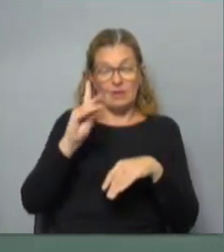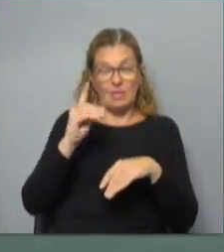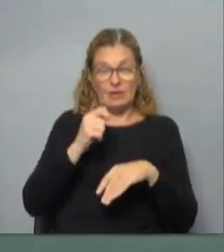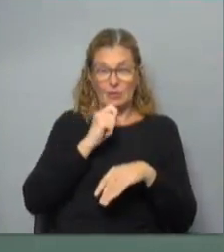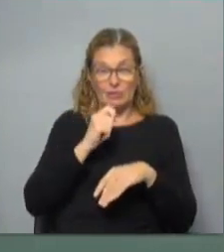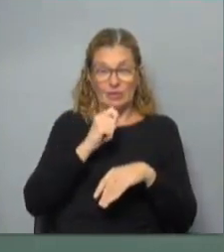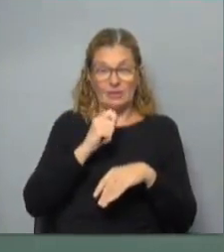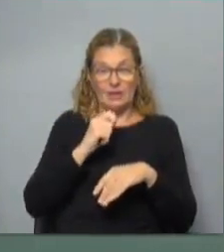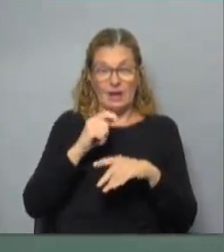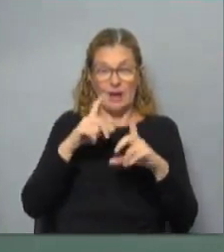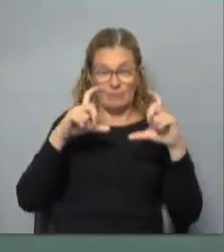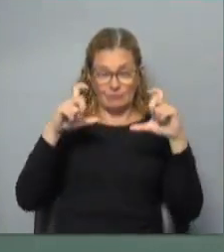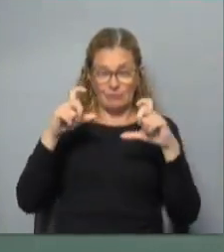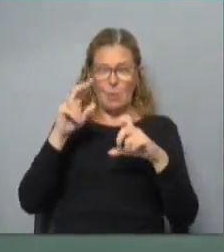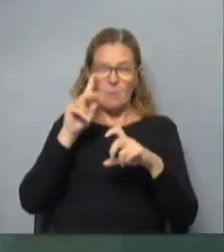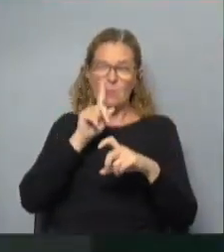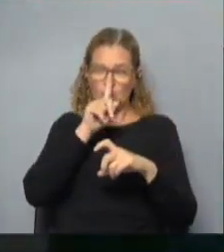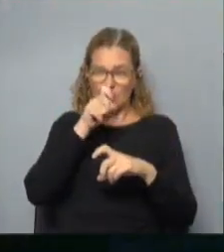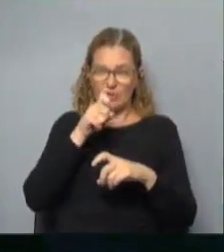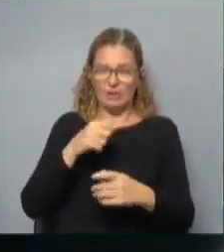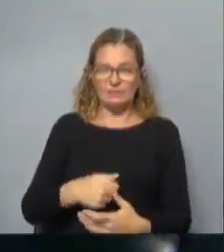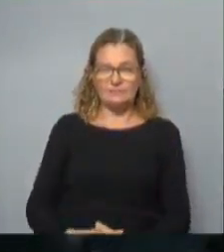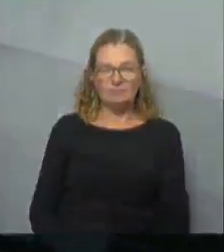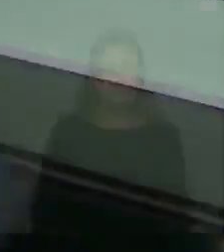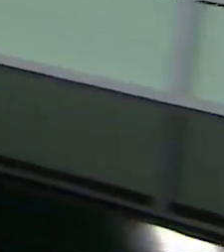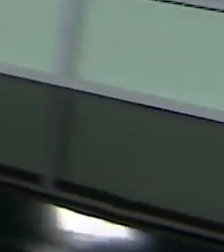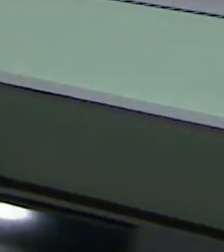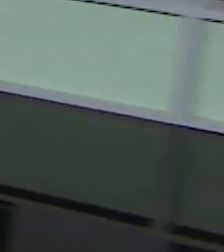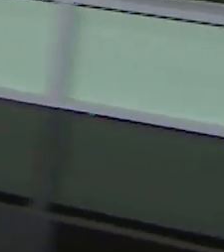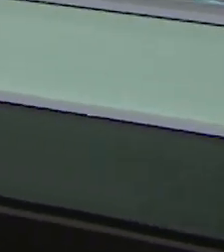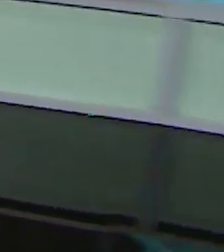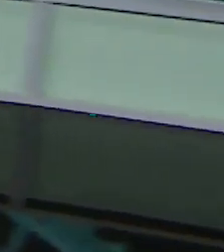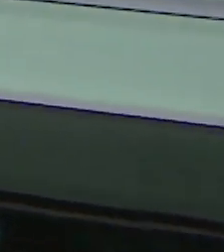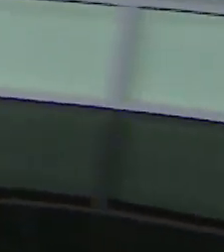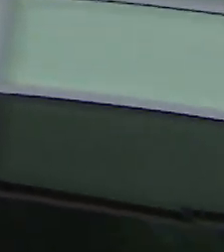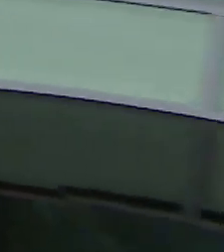central tenemos alguna imagen de montevideo acaba y